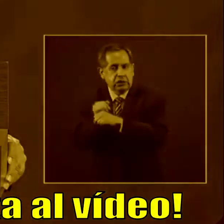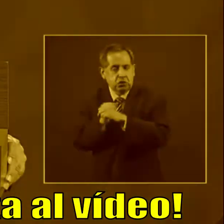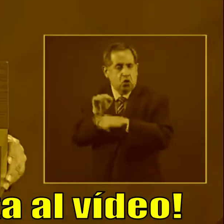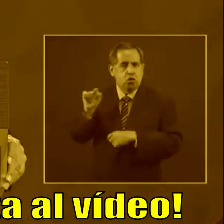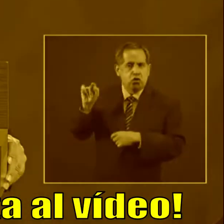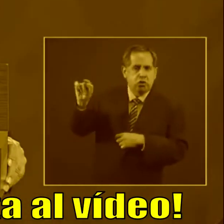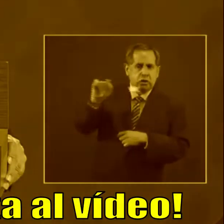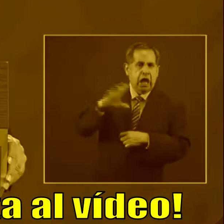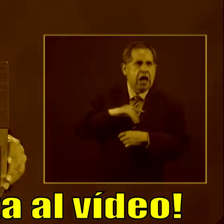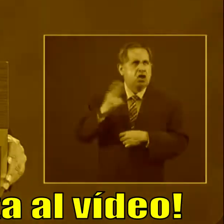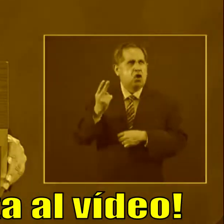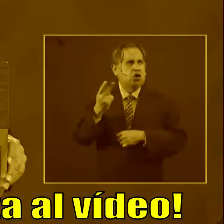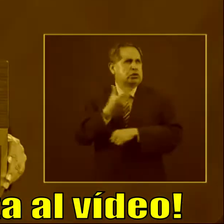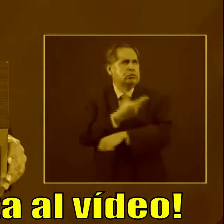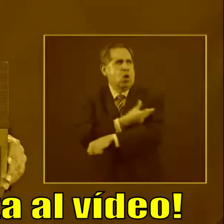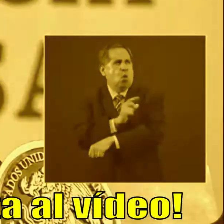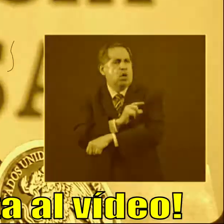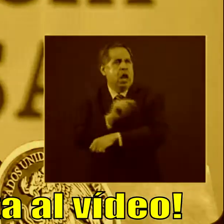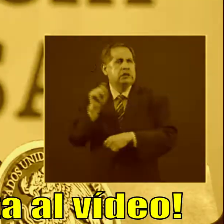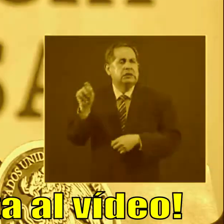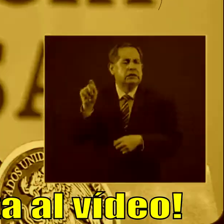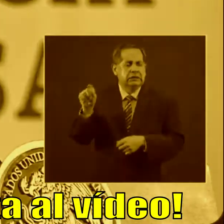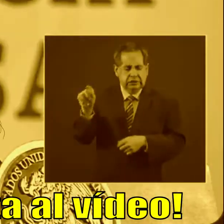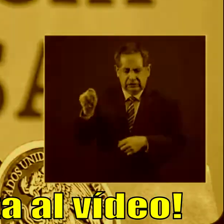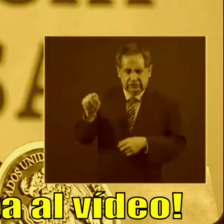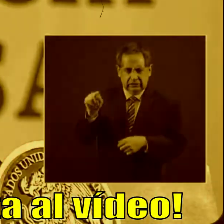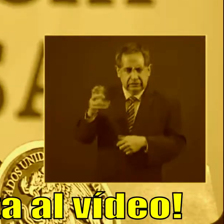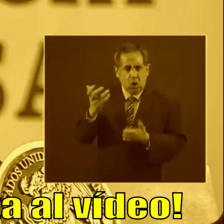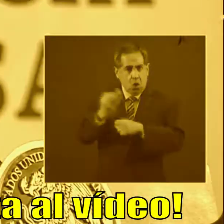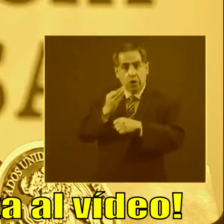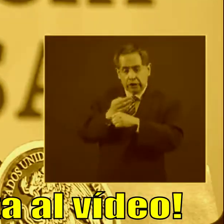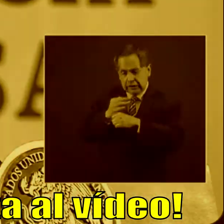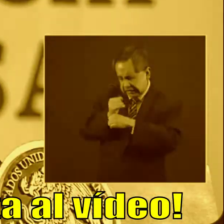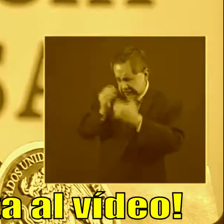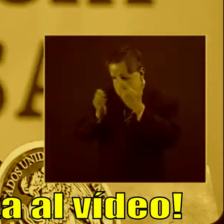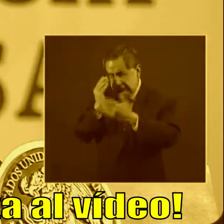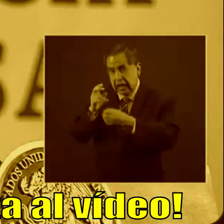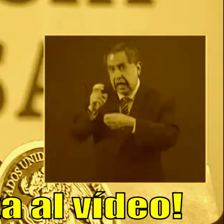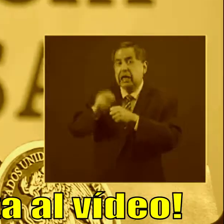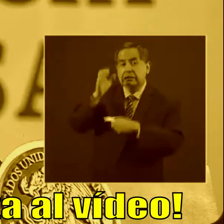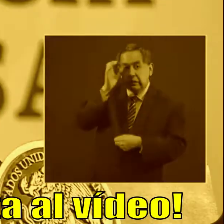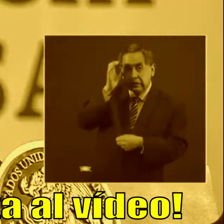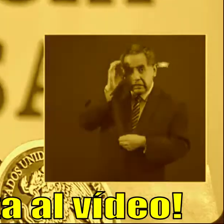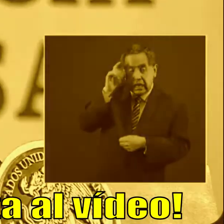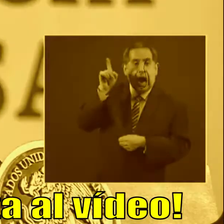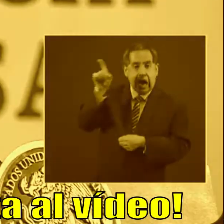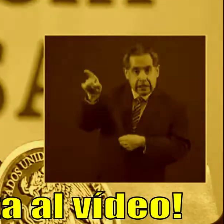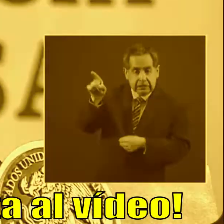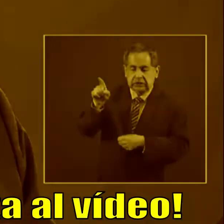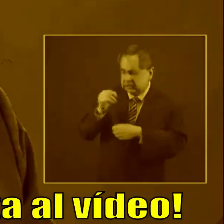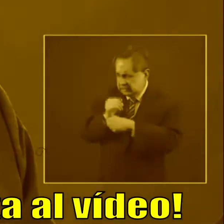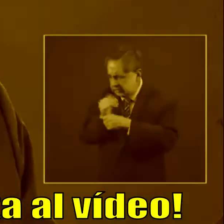el COVID-19. 2 vacunas que se están estudiando en China, una en Francia, otra en Estados